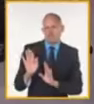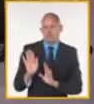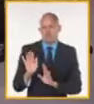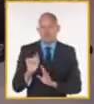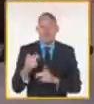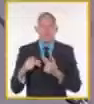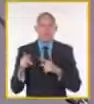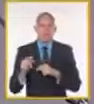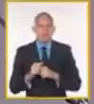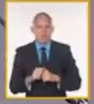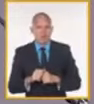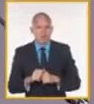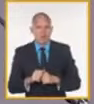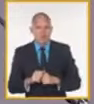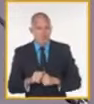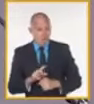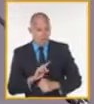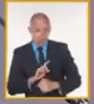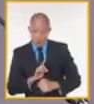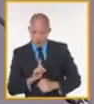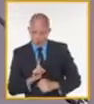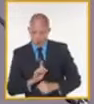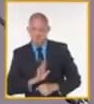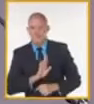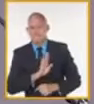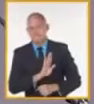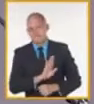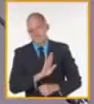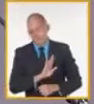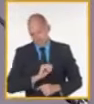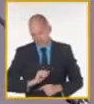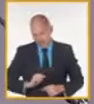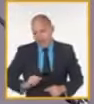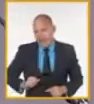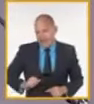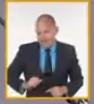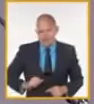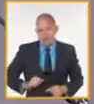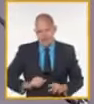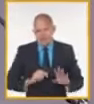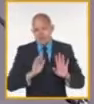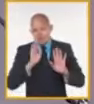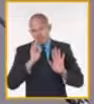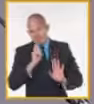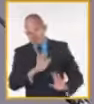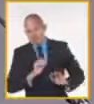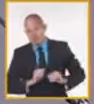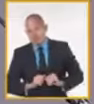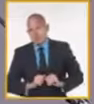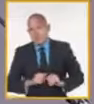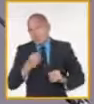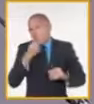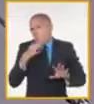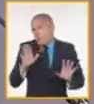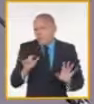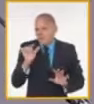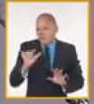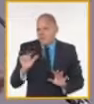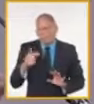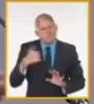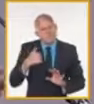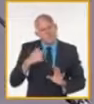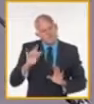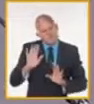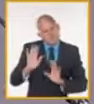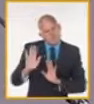hoy es es la manera en la que ellos logran que una persona que pueda tener sentimientos o posiciones a